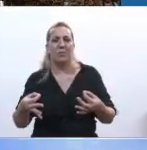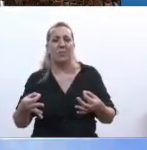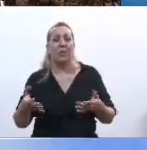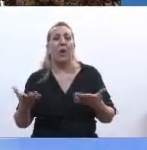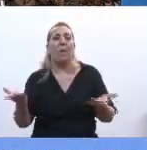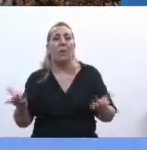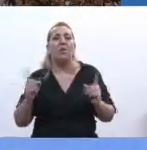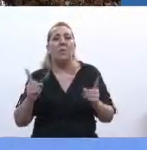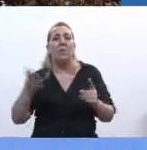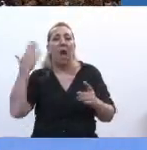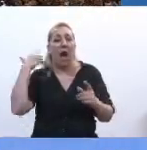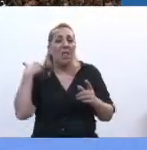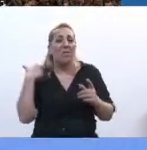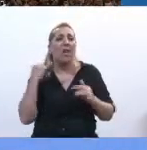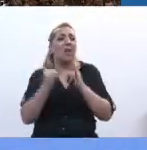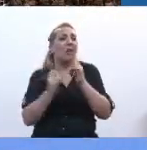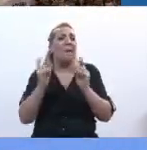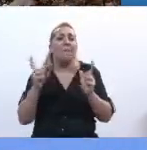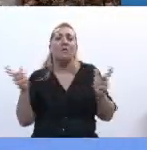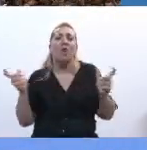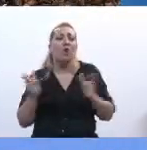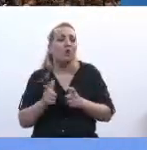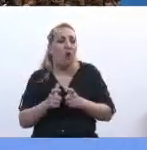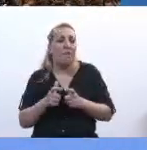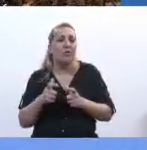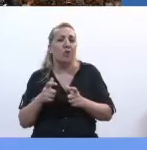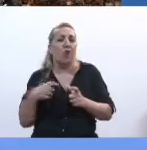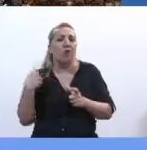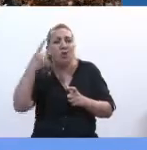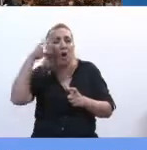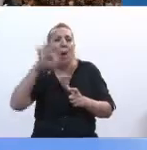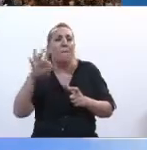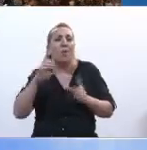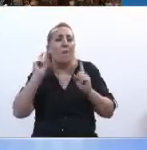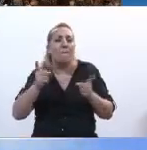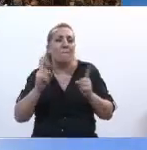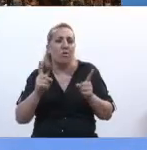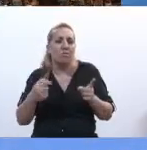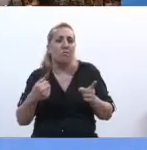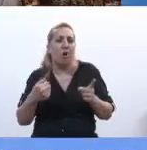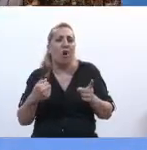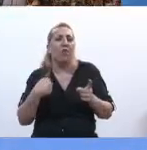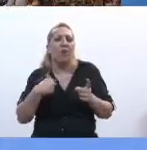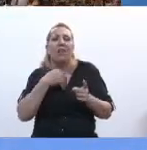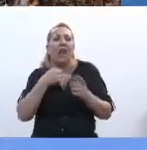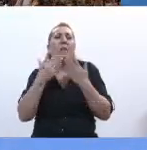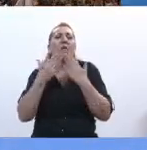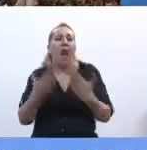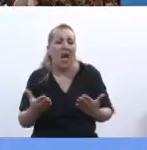en la comisión y por esto ha sido lo que hemos trasmitido en estos días y yo quiero agradecer